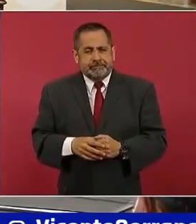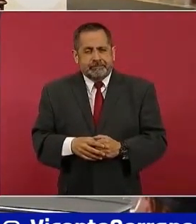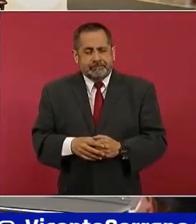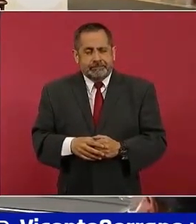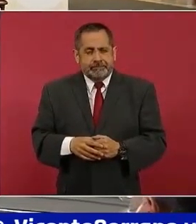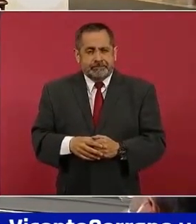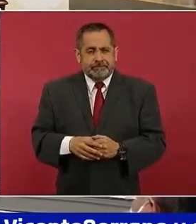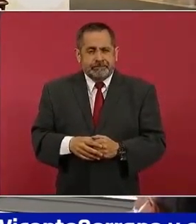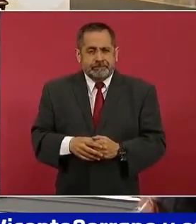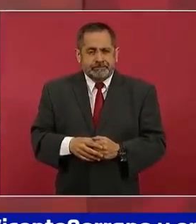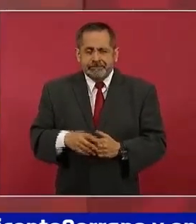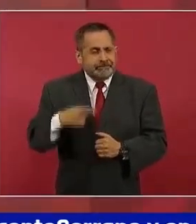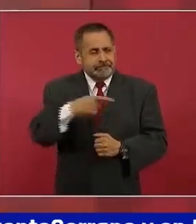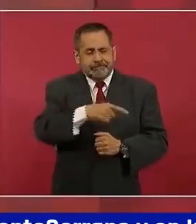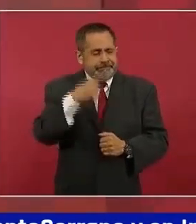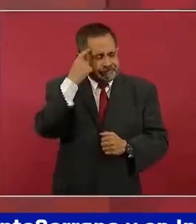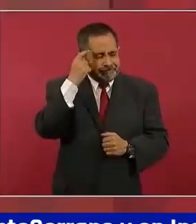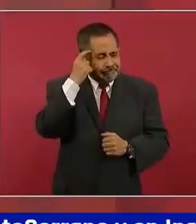o sea, muy